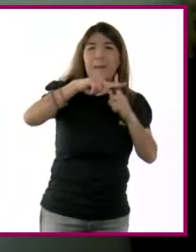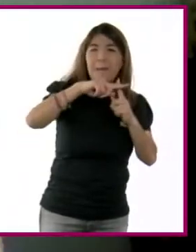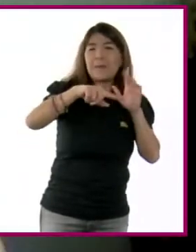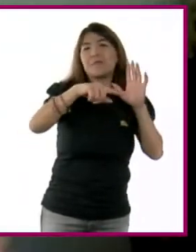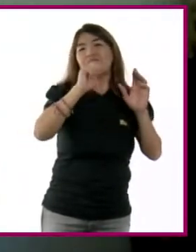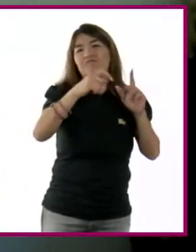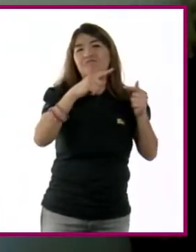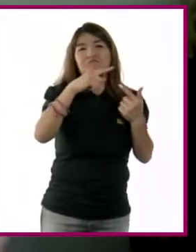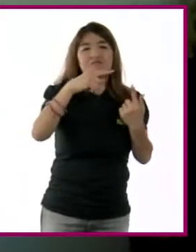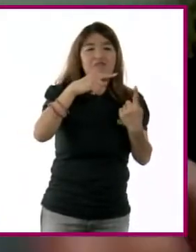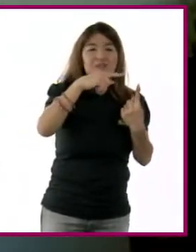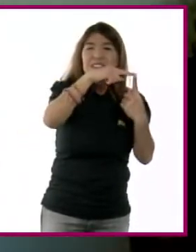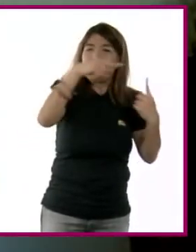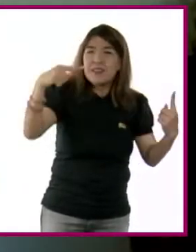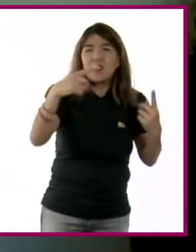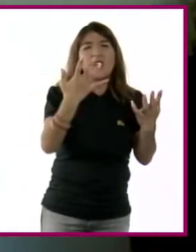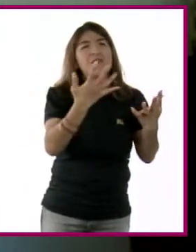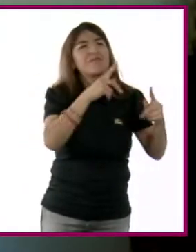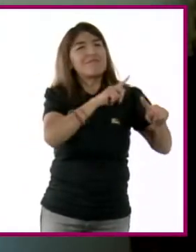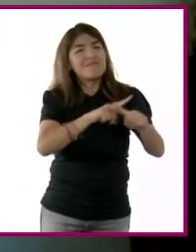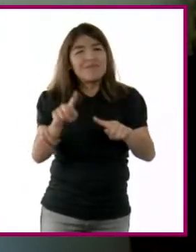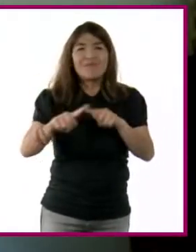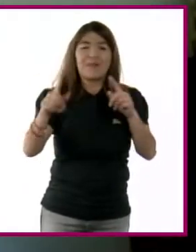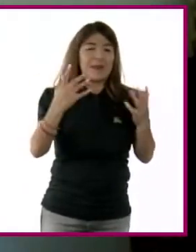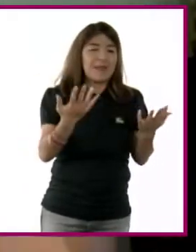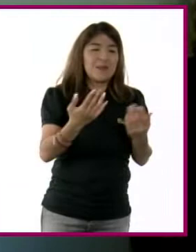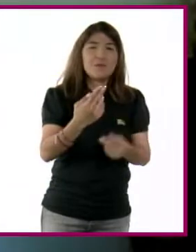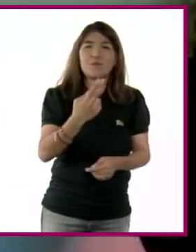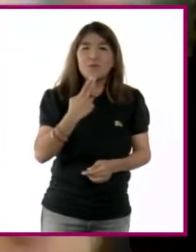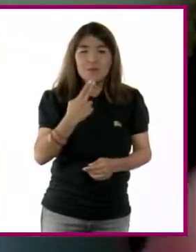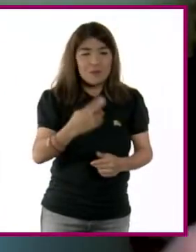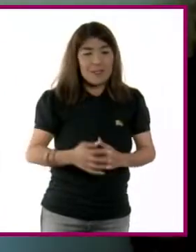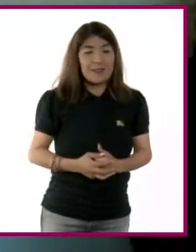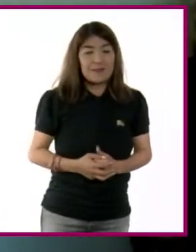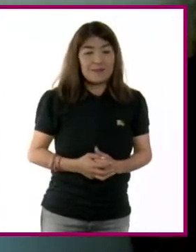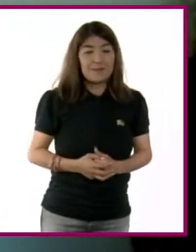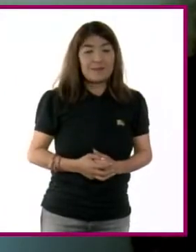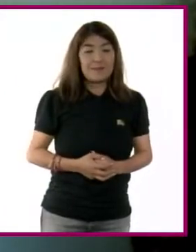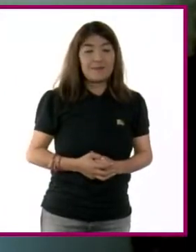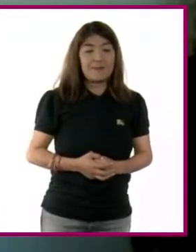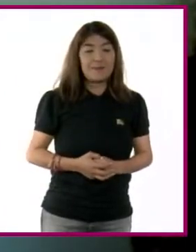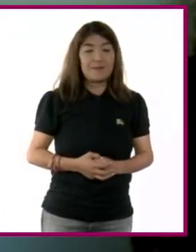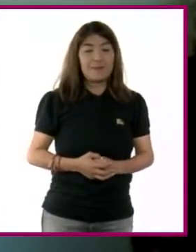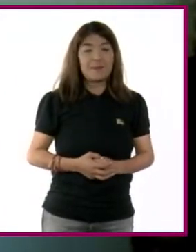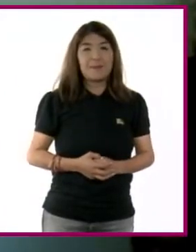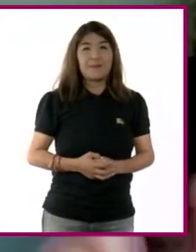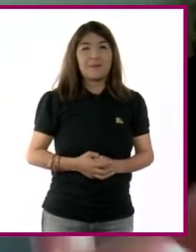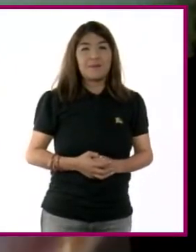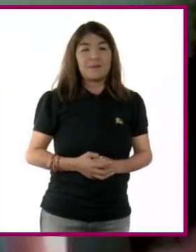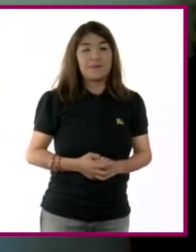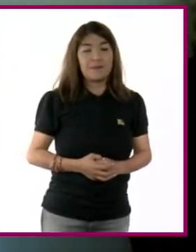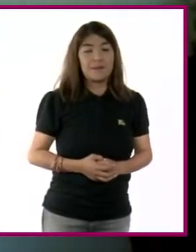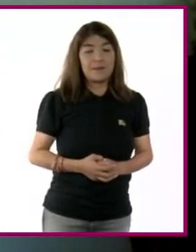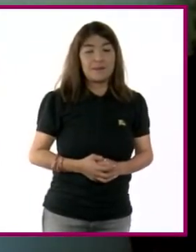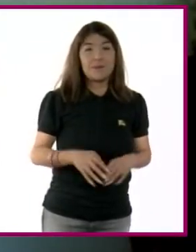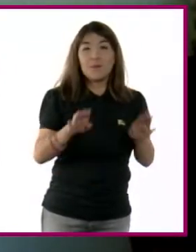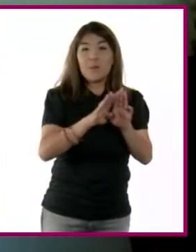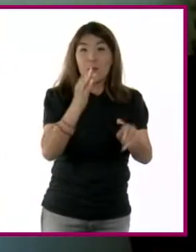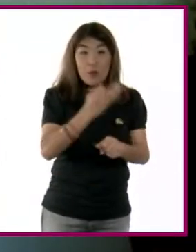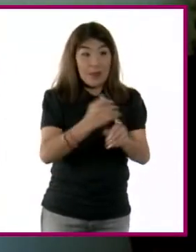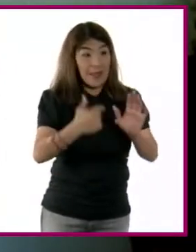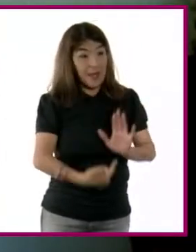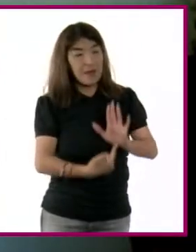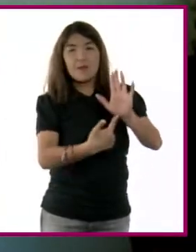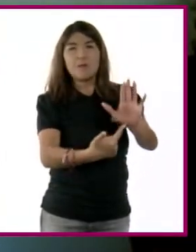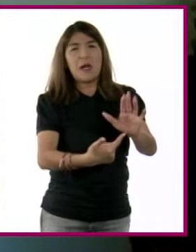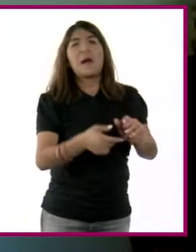lógicas. Hay como una serie de no necesariamente se van a presentar aquí de forma gráfica,